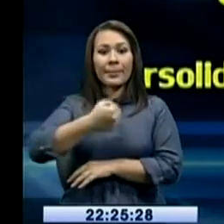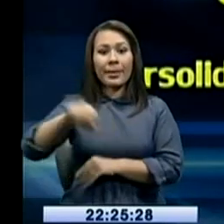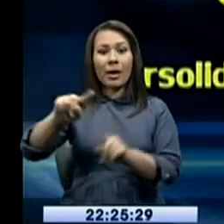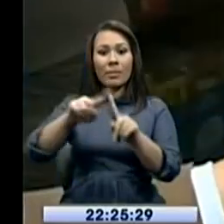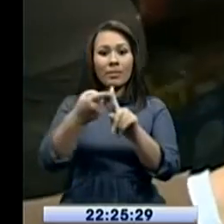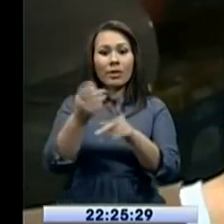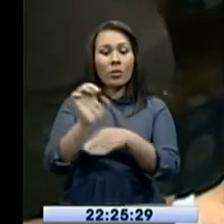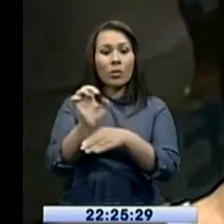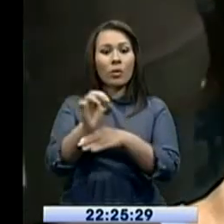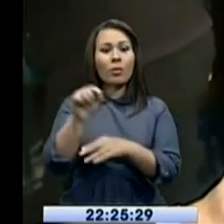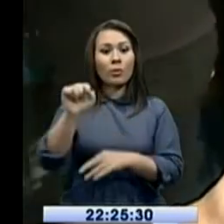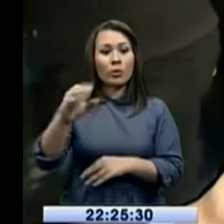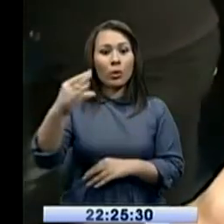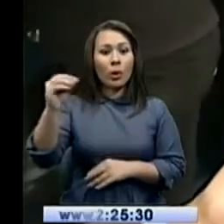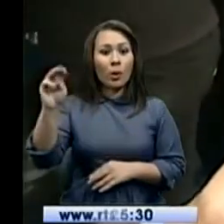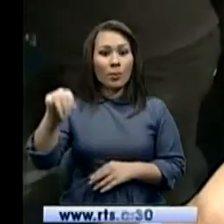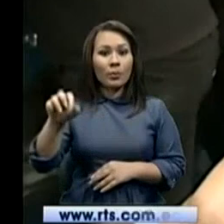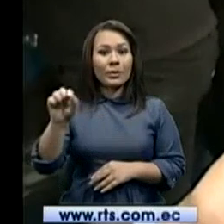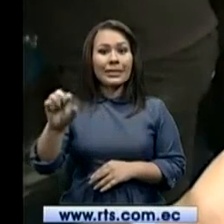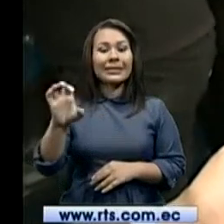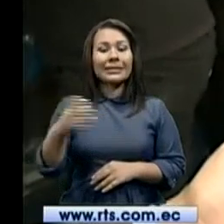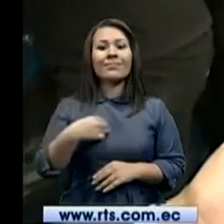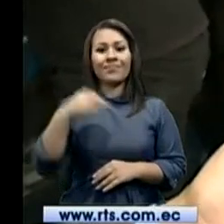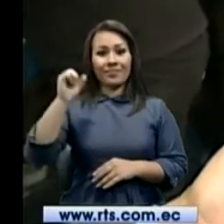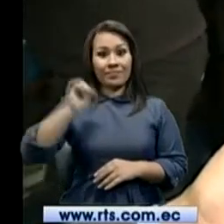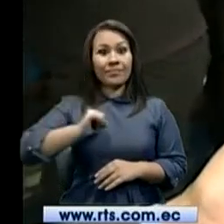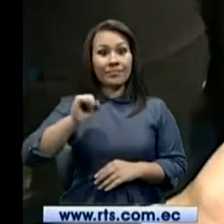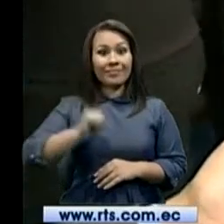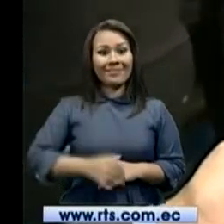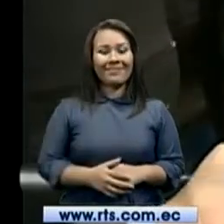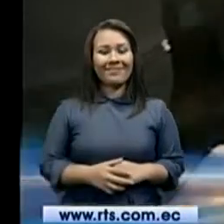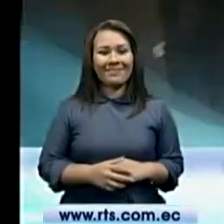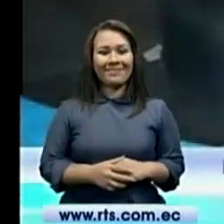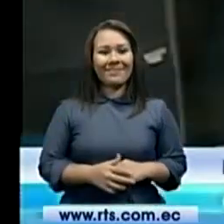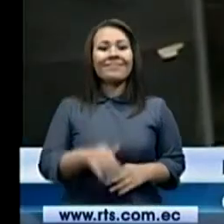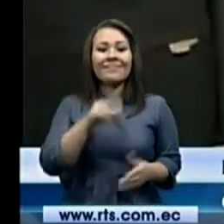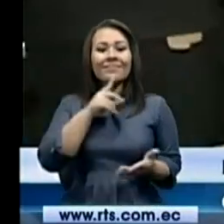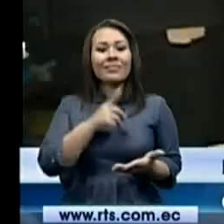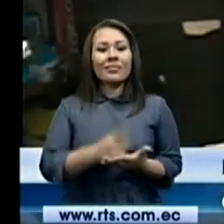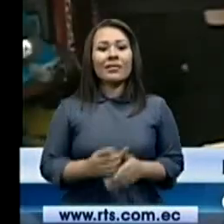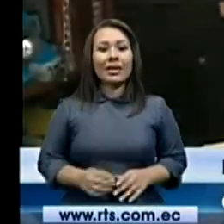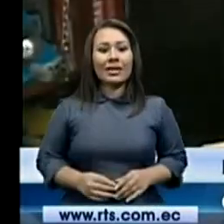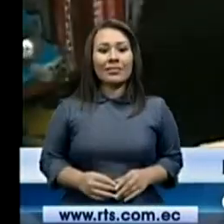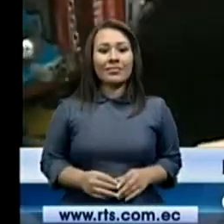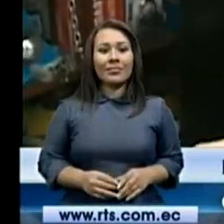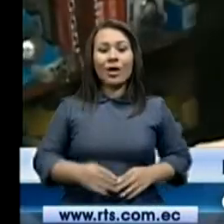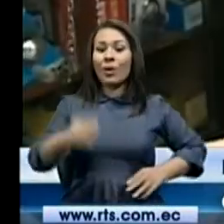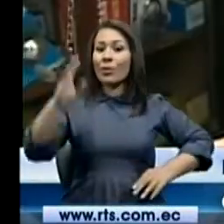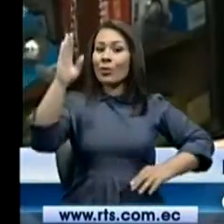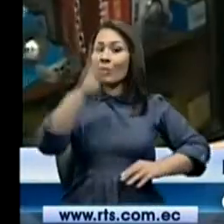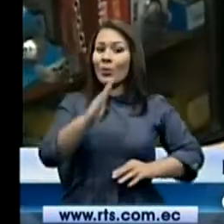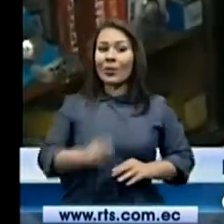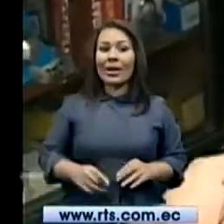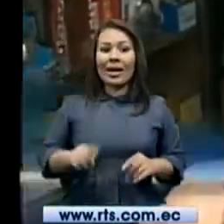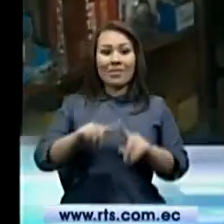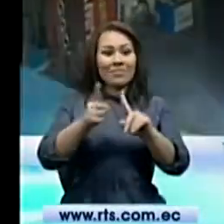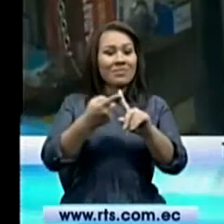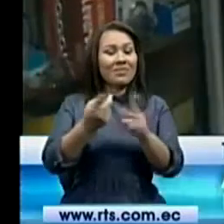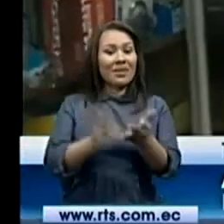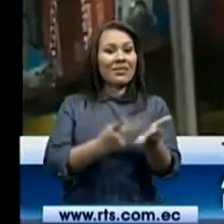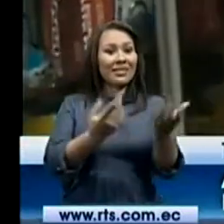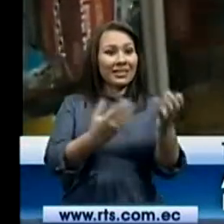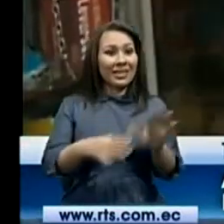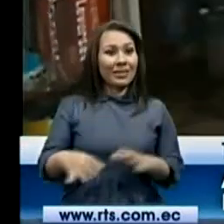toursolidario@viajeprimeroecuador.com.es. Sí, que debe él, verdad que no se ha hecho nunca esta cuestión, pero